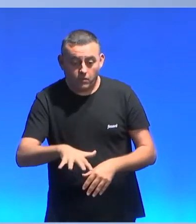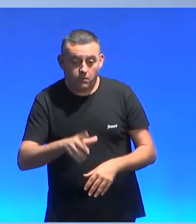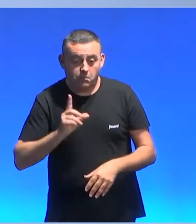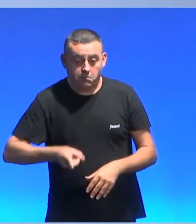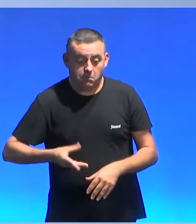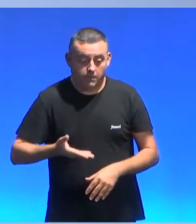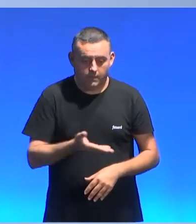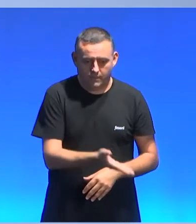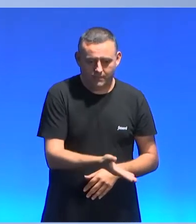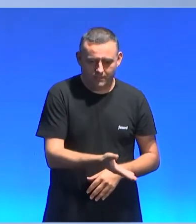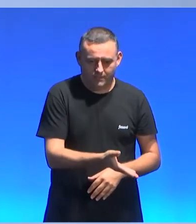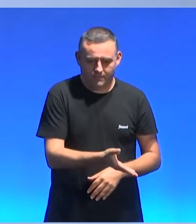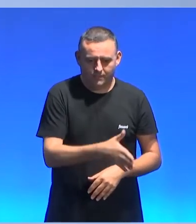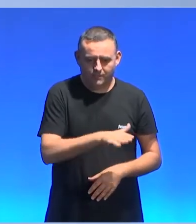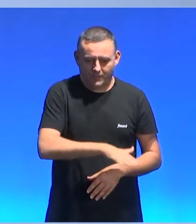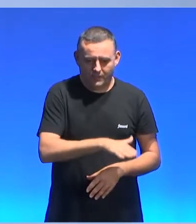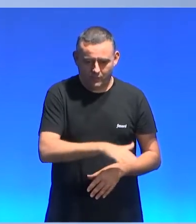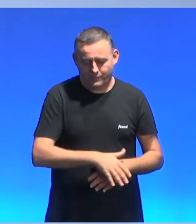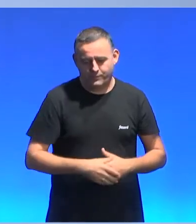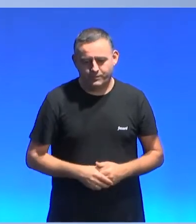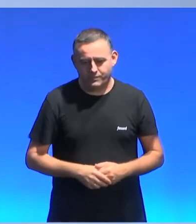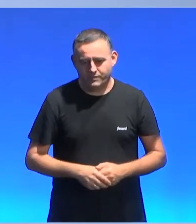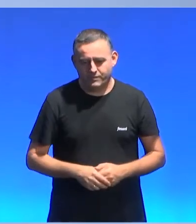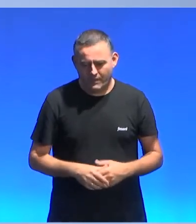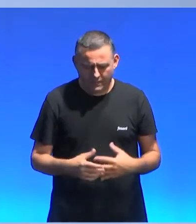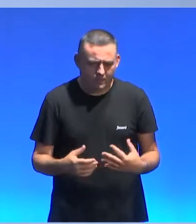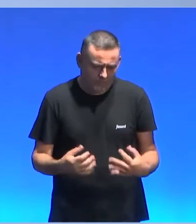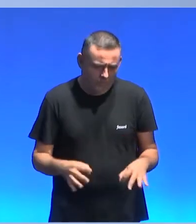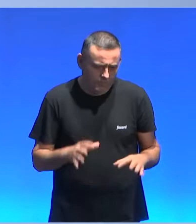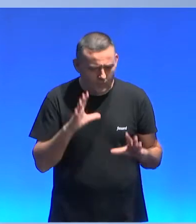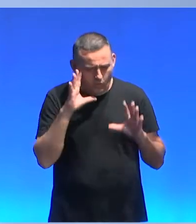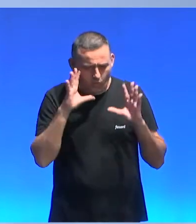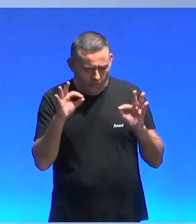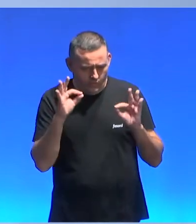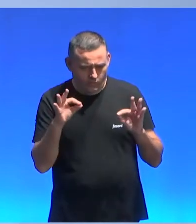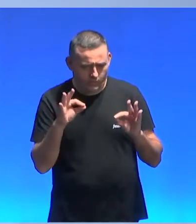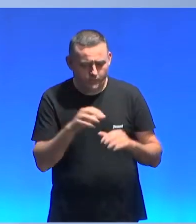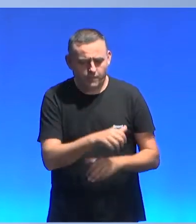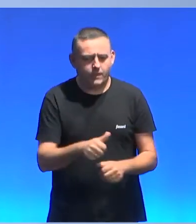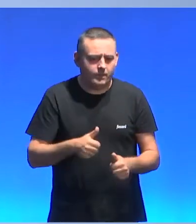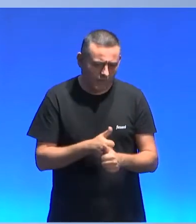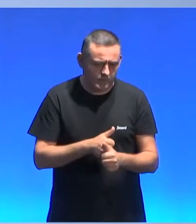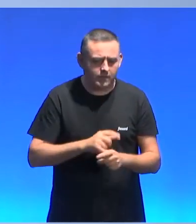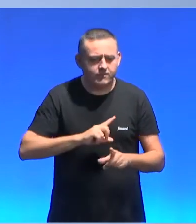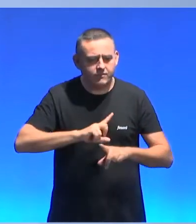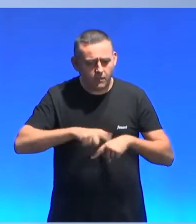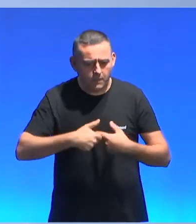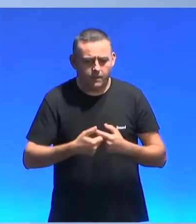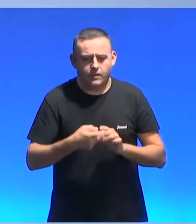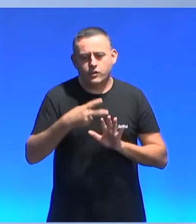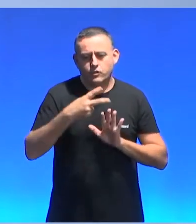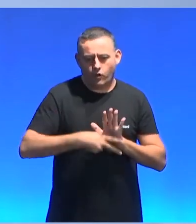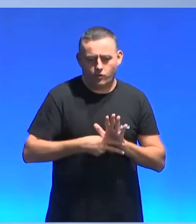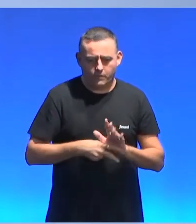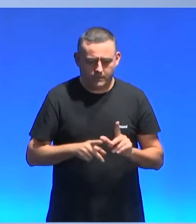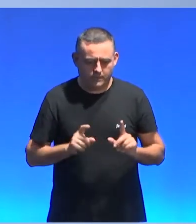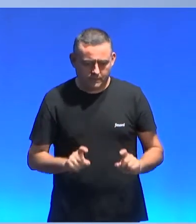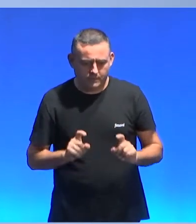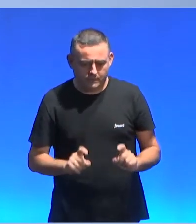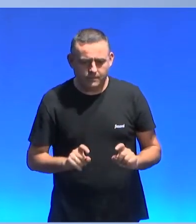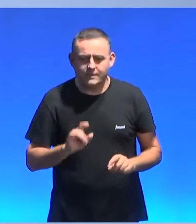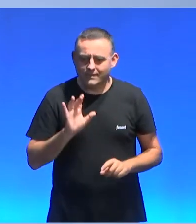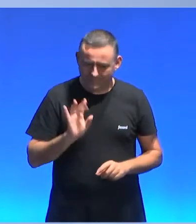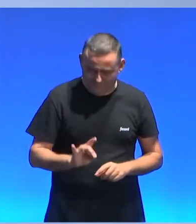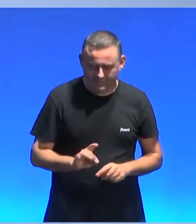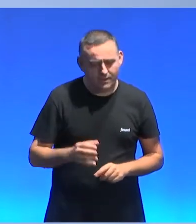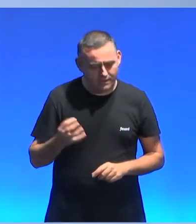Es evidente, dentro de un marco de reglas que la familia no solo puede, sino debe dar, como lo daba a